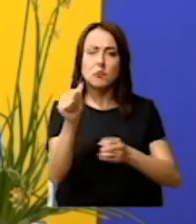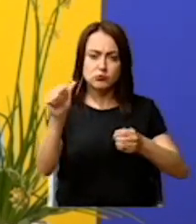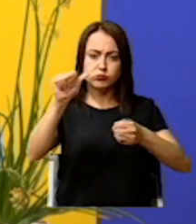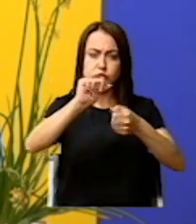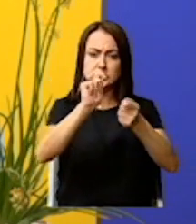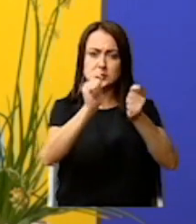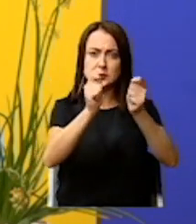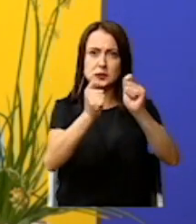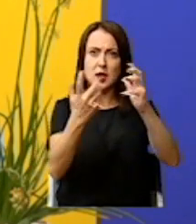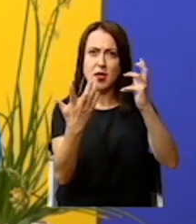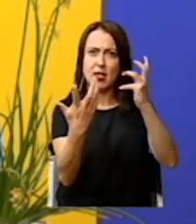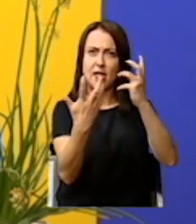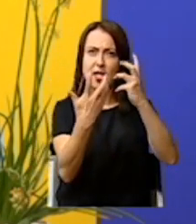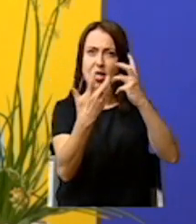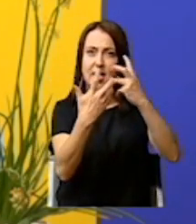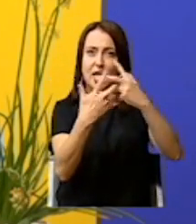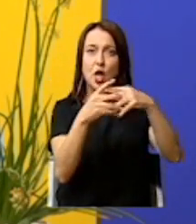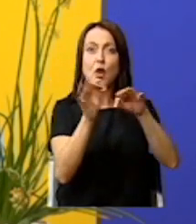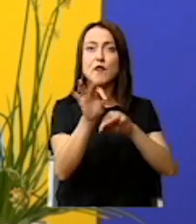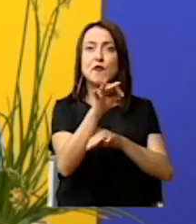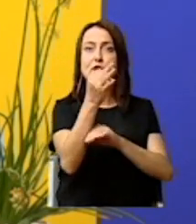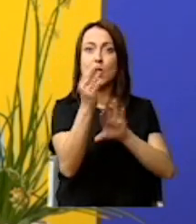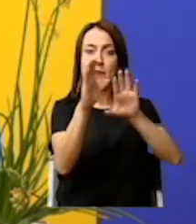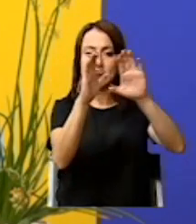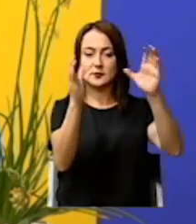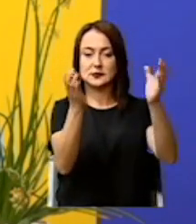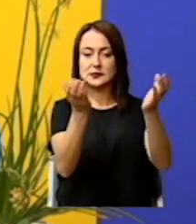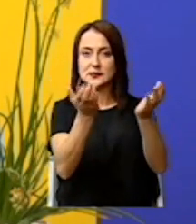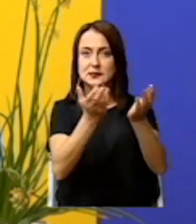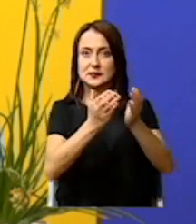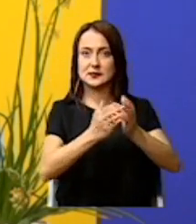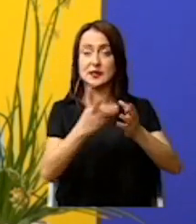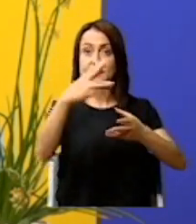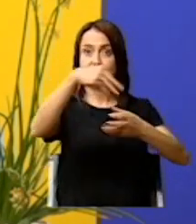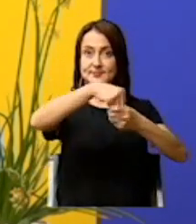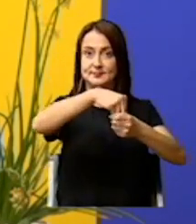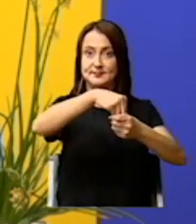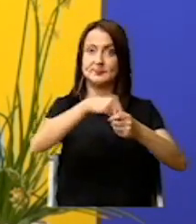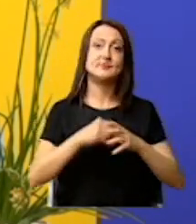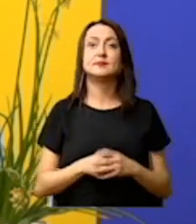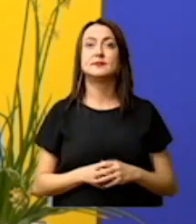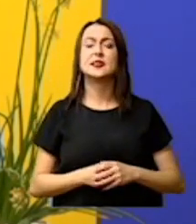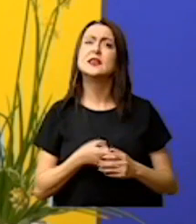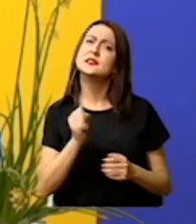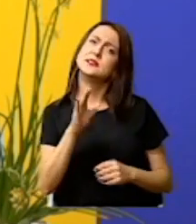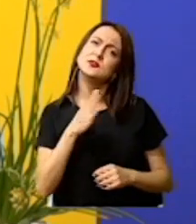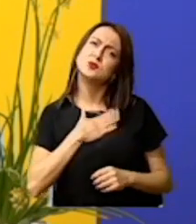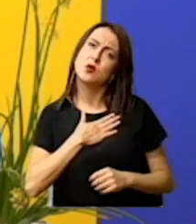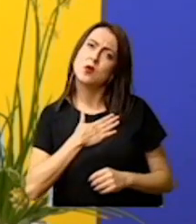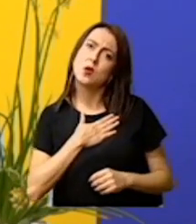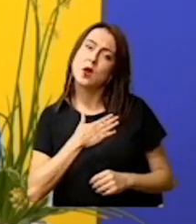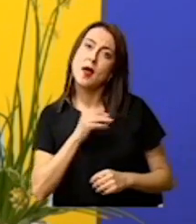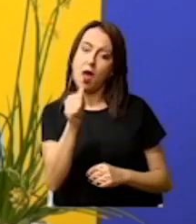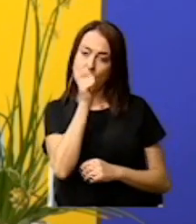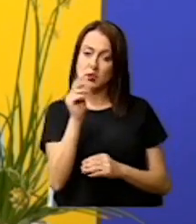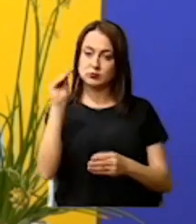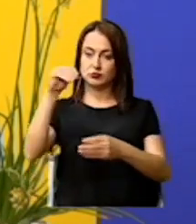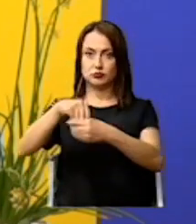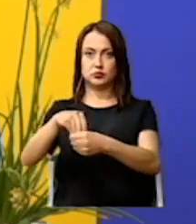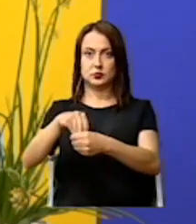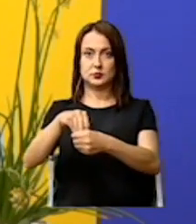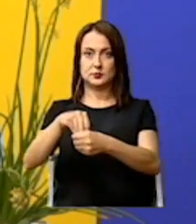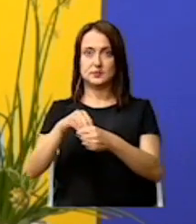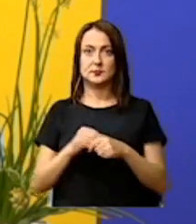va tomando la forma del recipiente que la contiene. Y si yo pongo esta agua aquí, que está